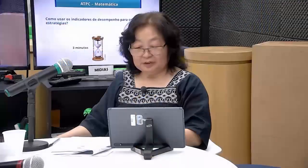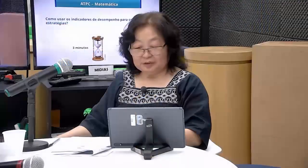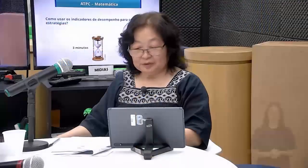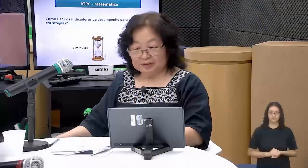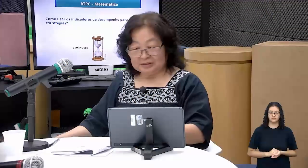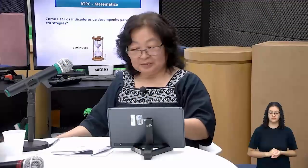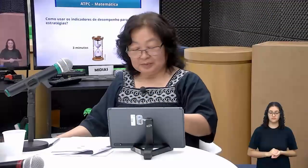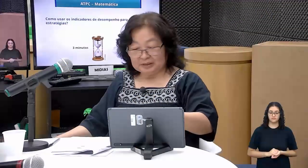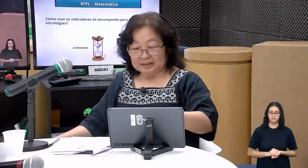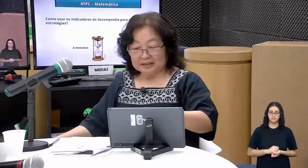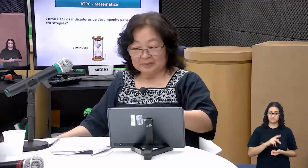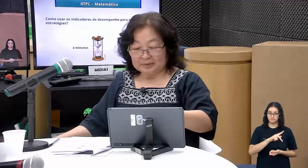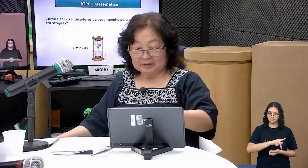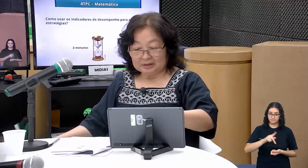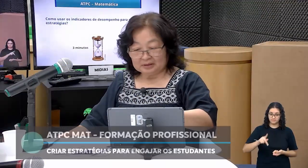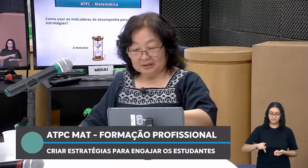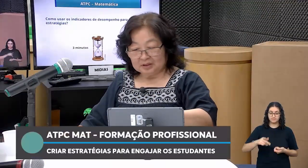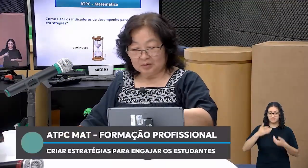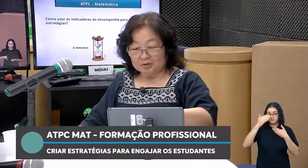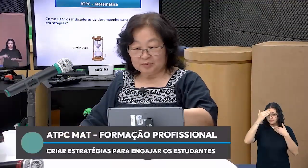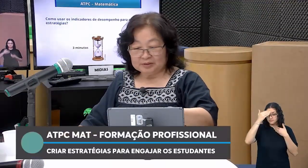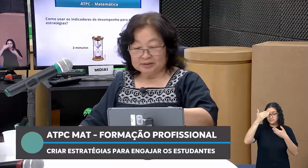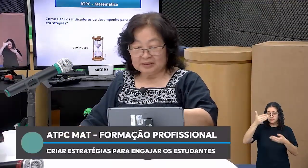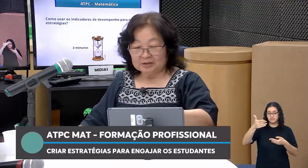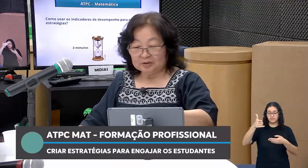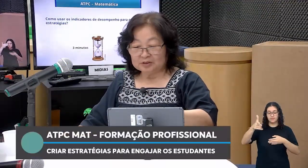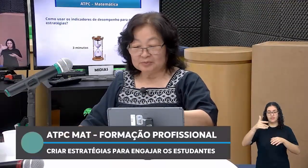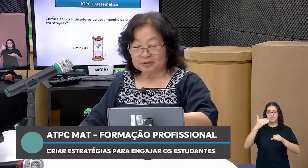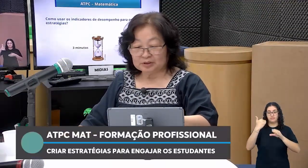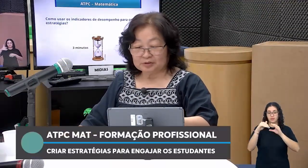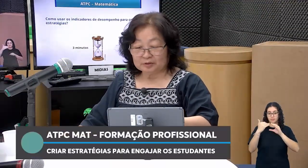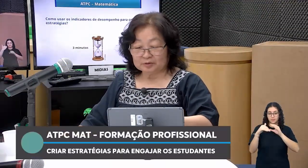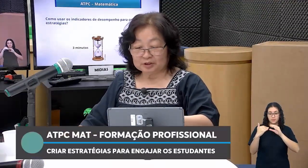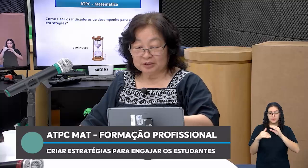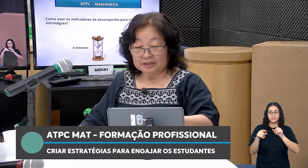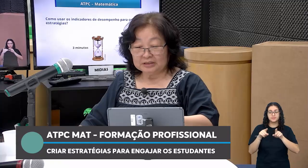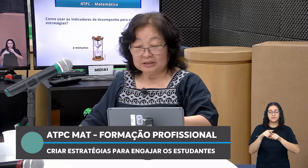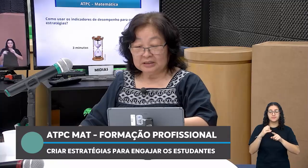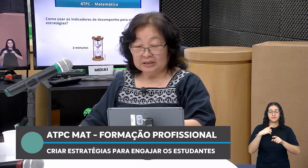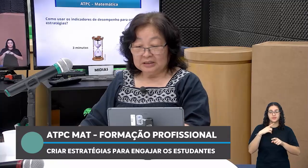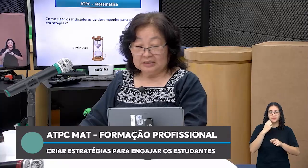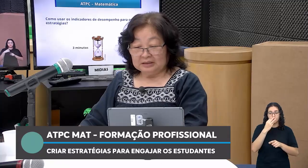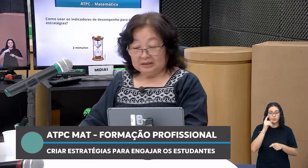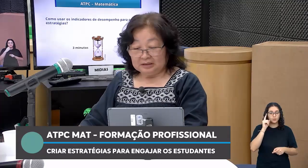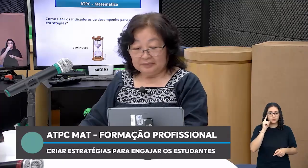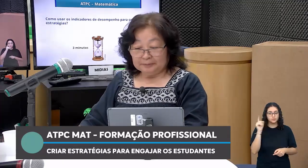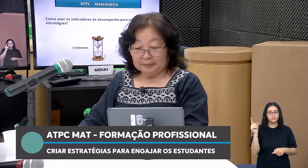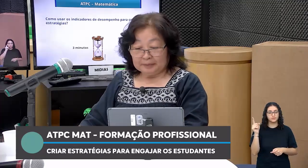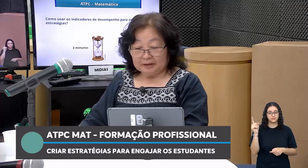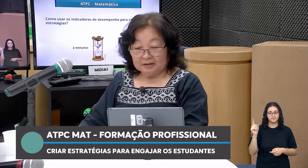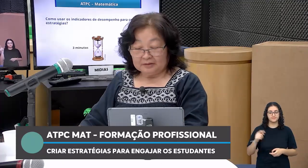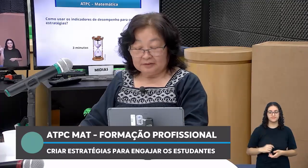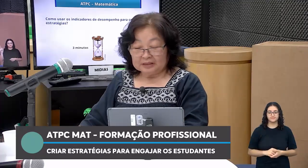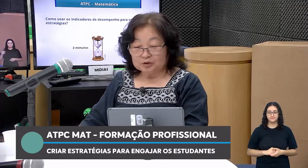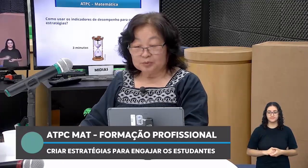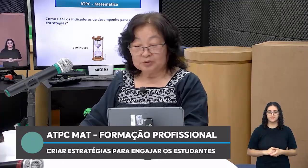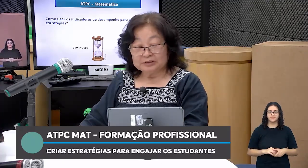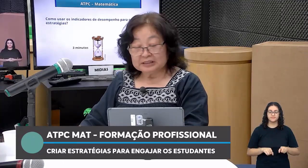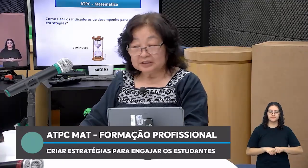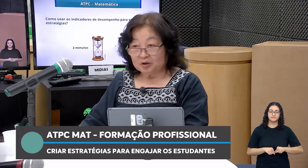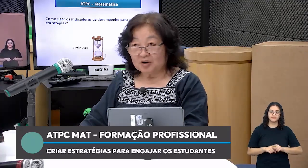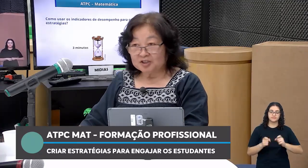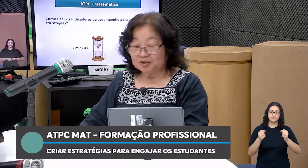Professoras e professores, obrigada pela contribuição. Nós temos aqui o Valdir, e que fala